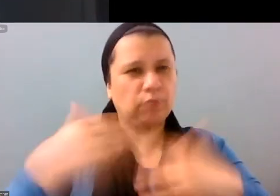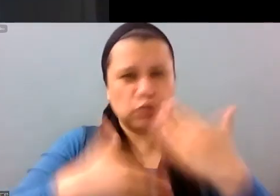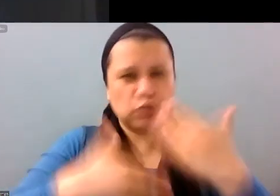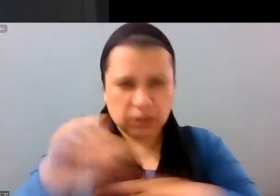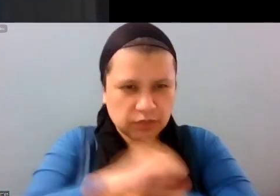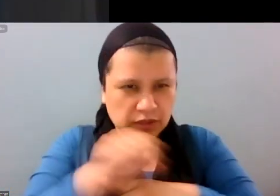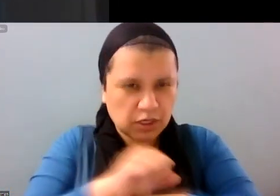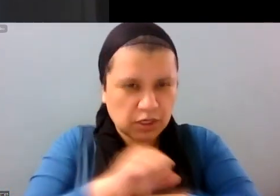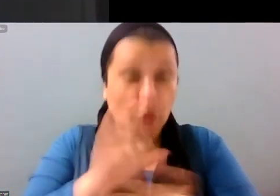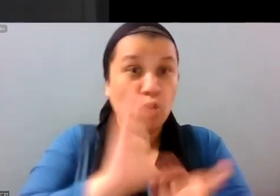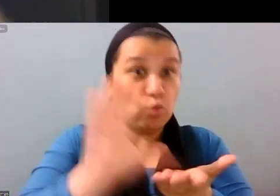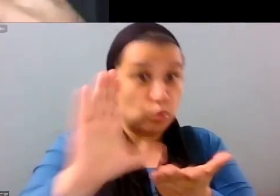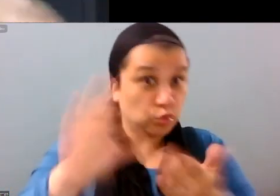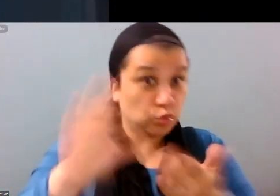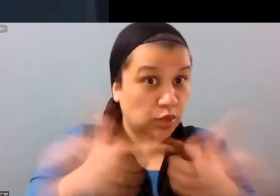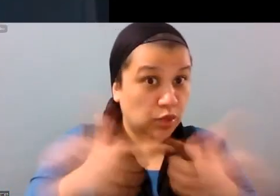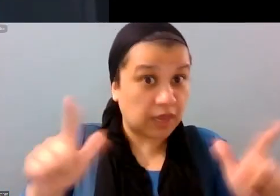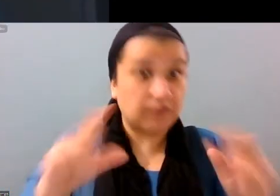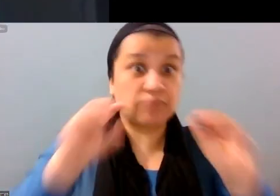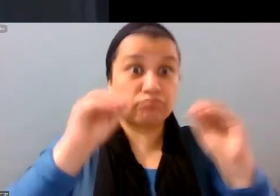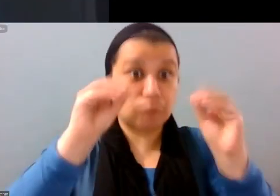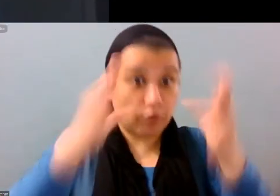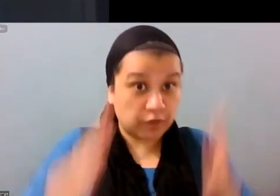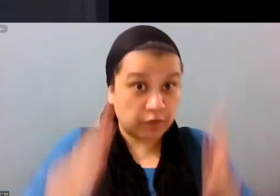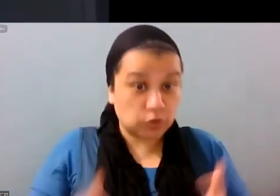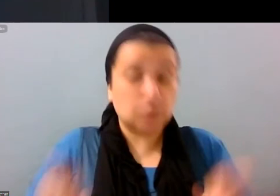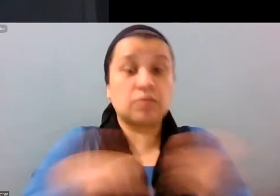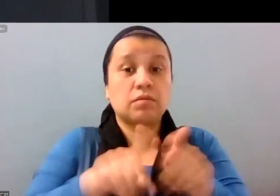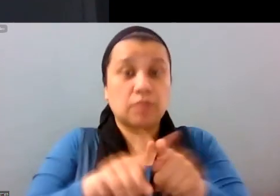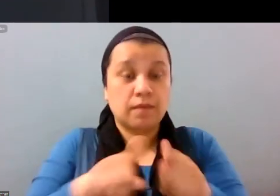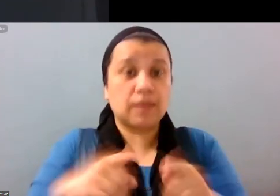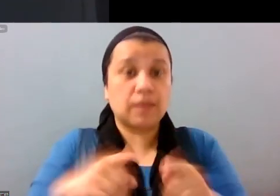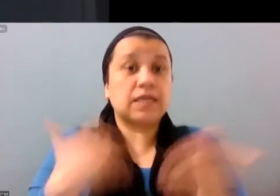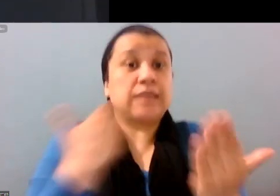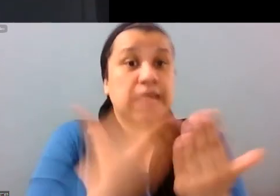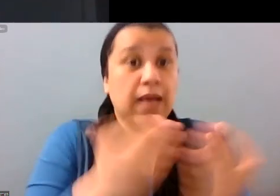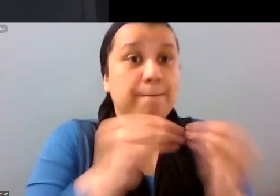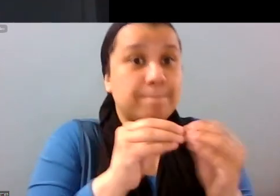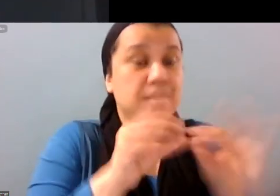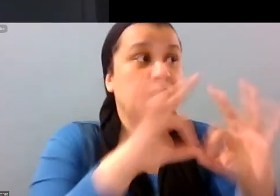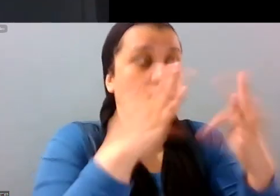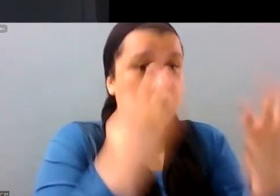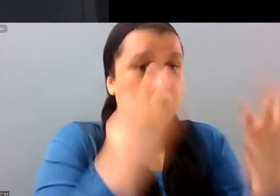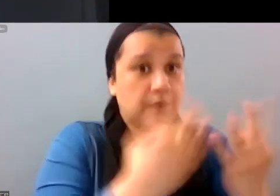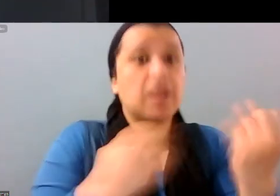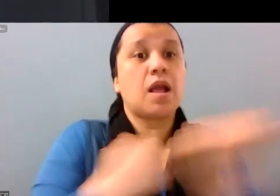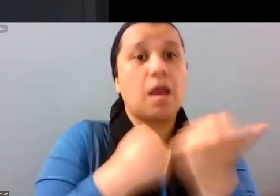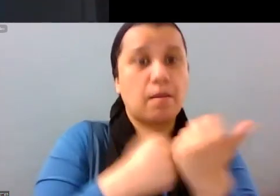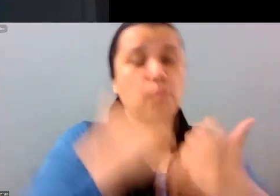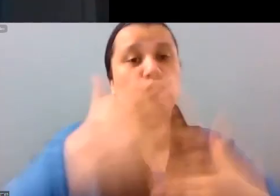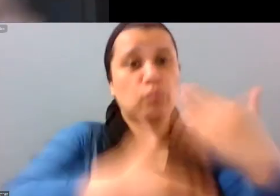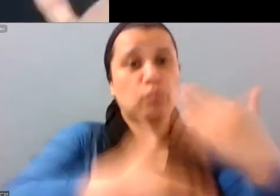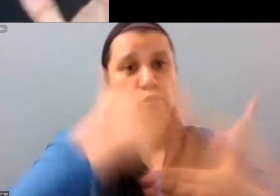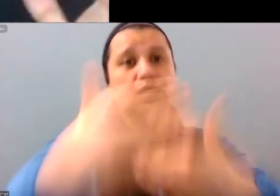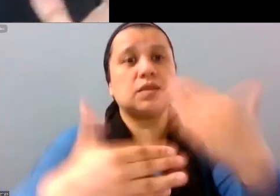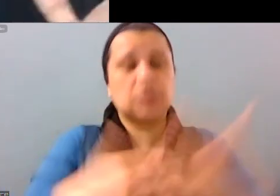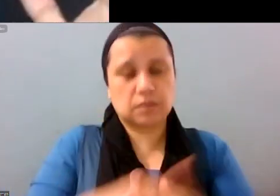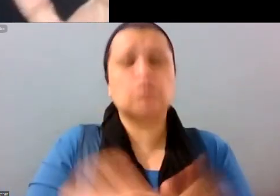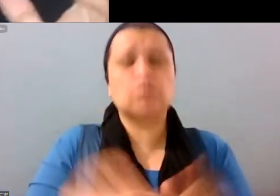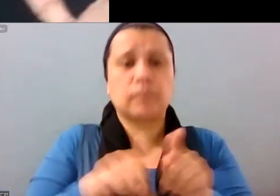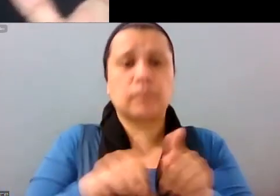hemos dado siempre a los docentes seguimos acercándonos cada vez más a las familias también para apoyarlas en este proceso y estamos para